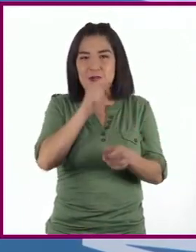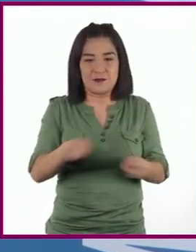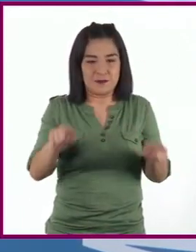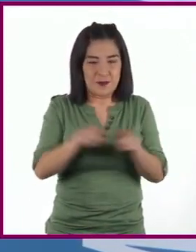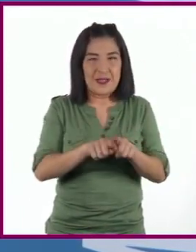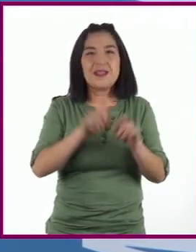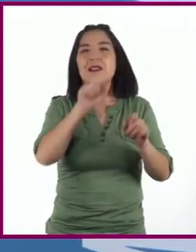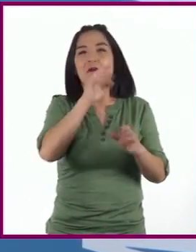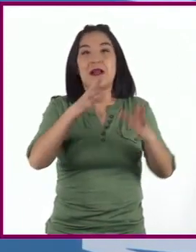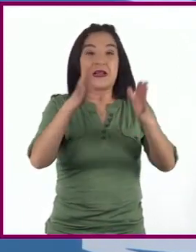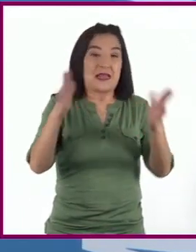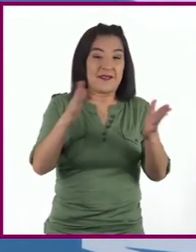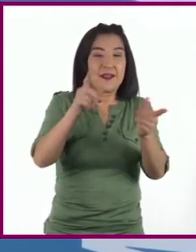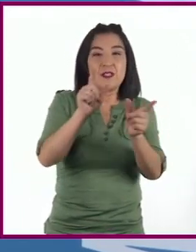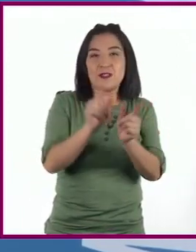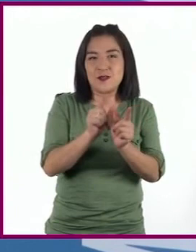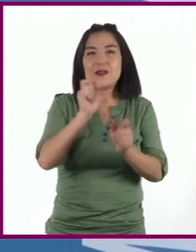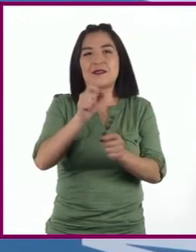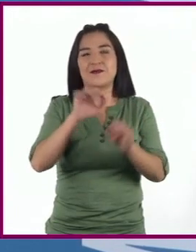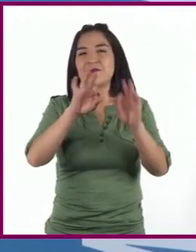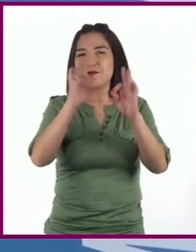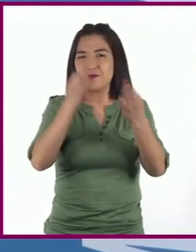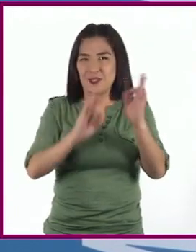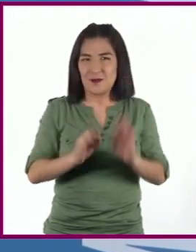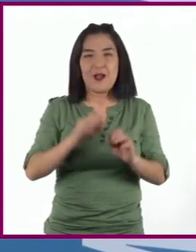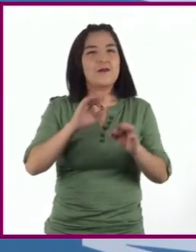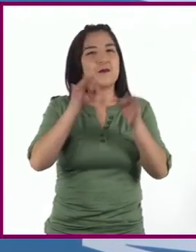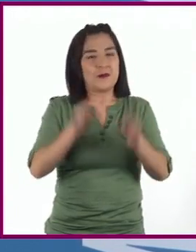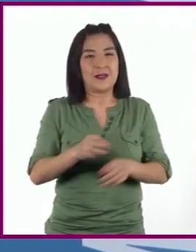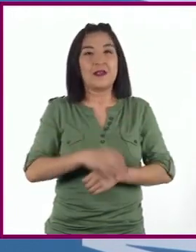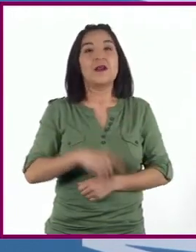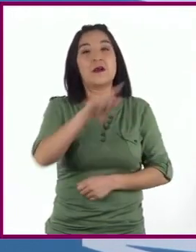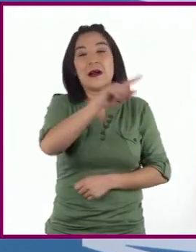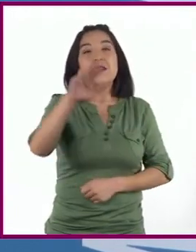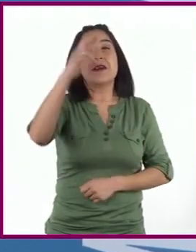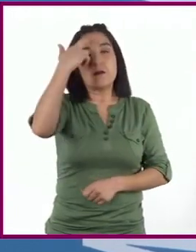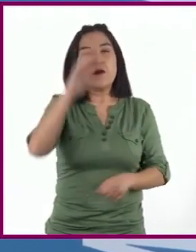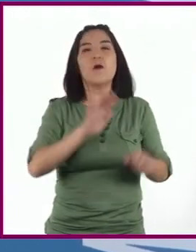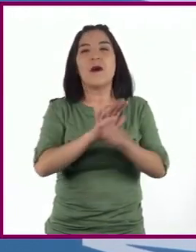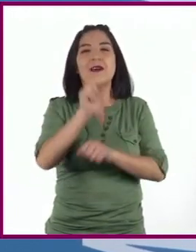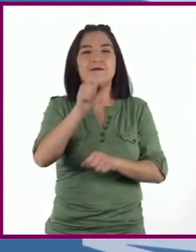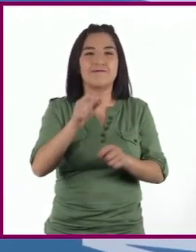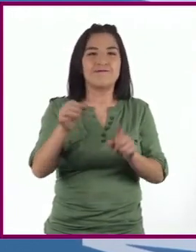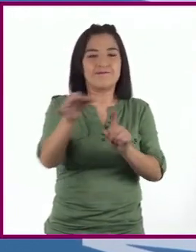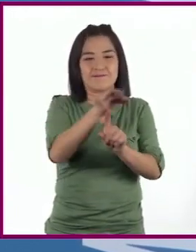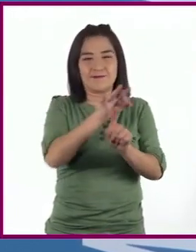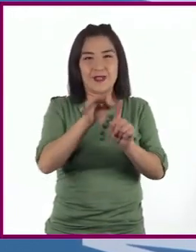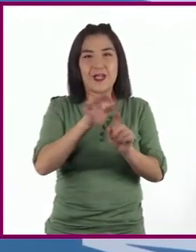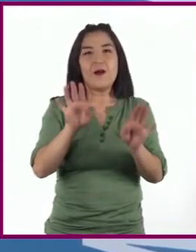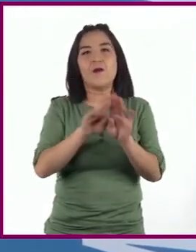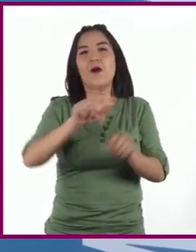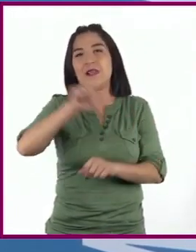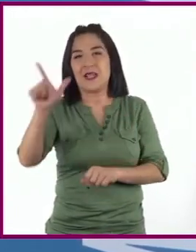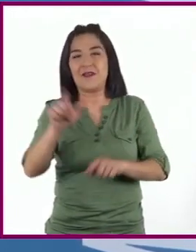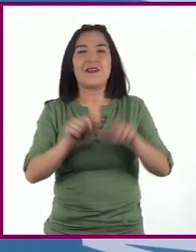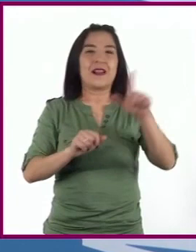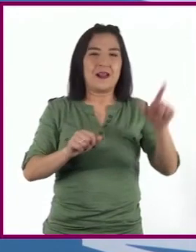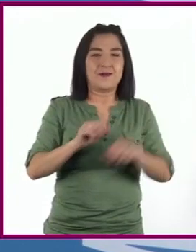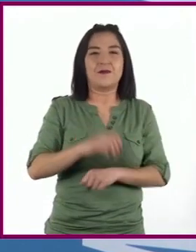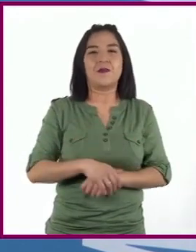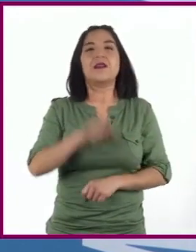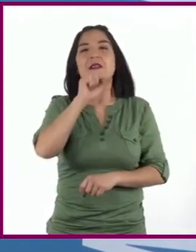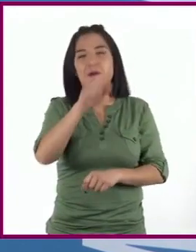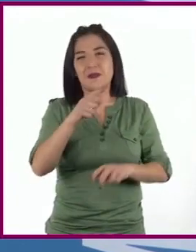tamaño de la figura original. Es importante que recuerden que la rotación conserva la medida de sus lados, la medida de